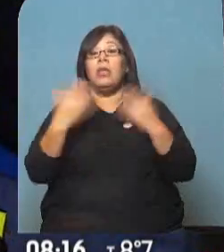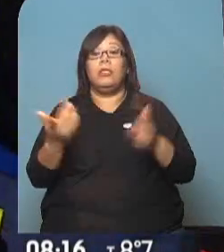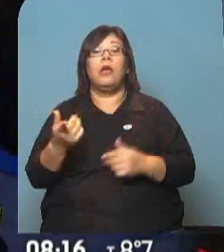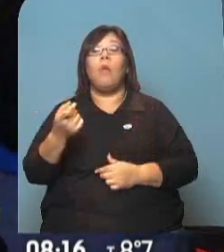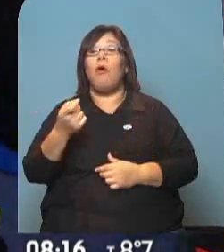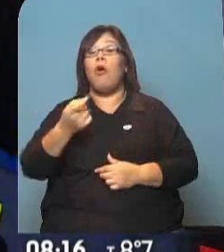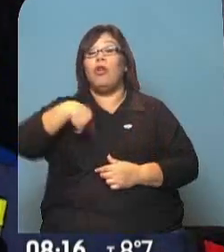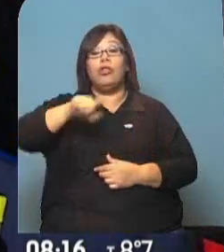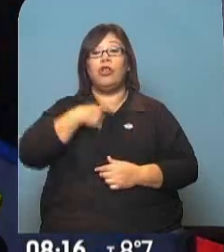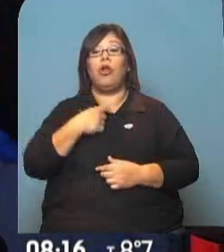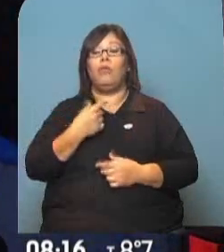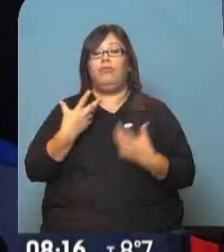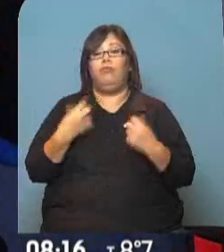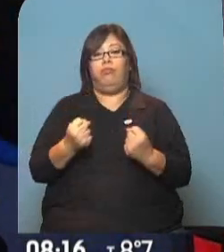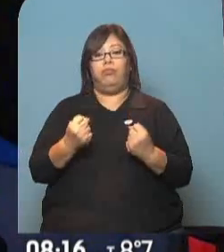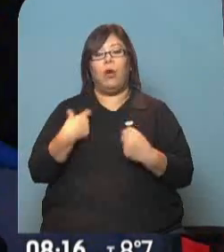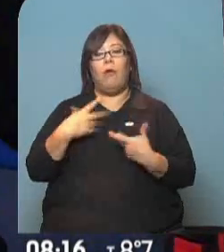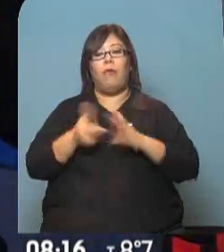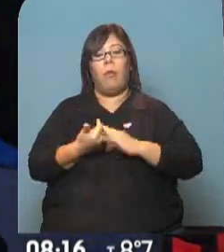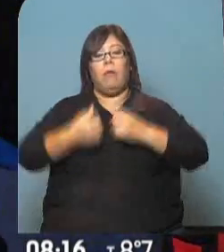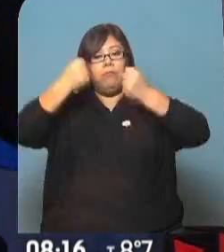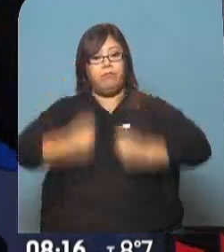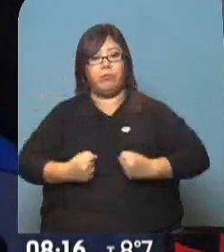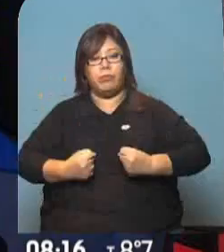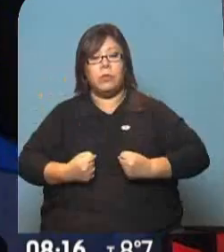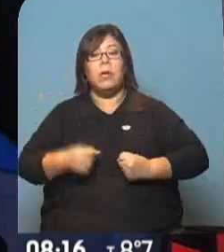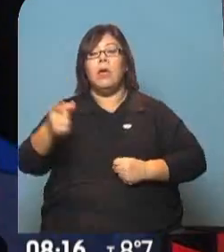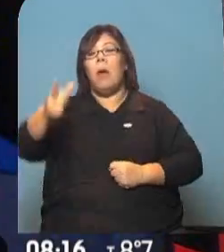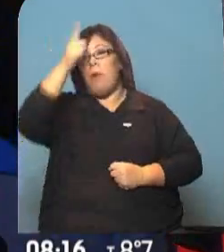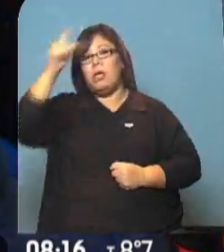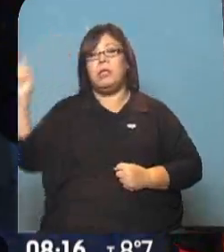Infantería y cuando en el momento que estábamos levantando el paro, cuando se está normalizando la situación, se llevaron presos a los compañeros.